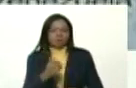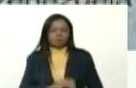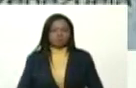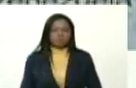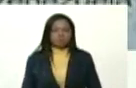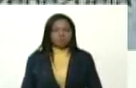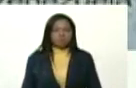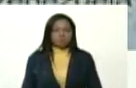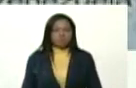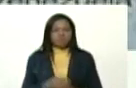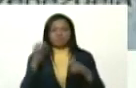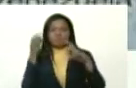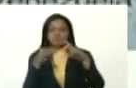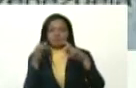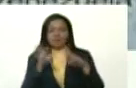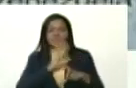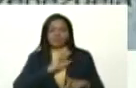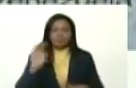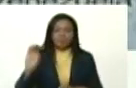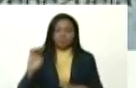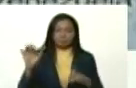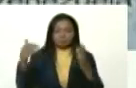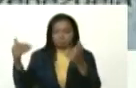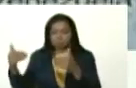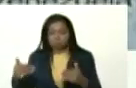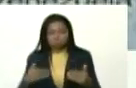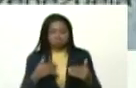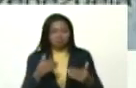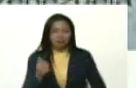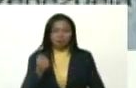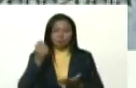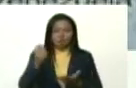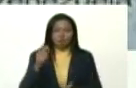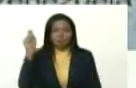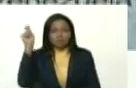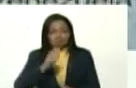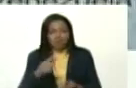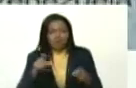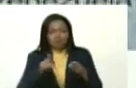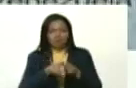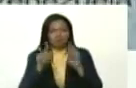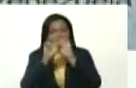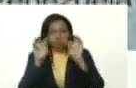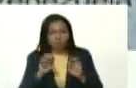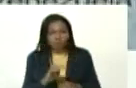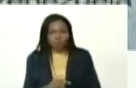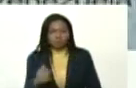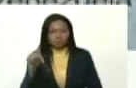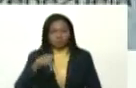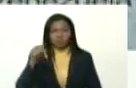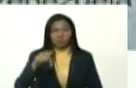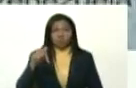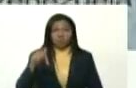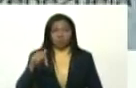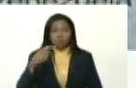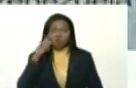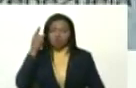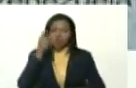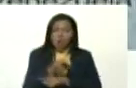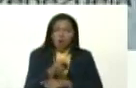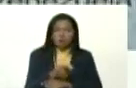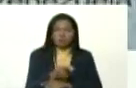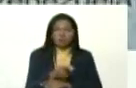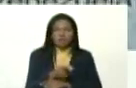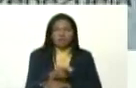Y con el carné de la patria vinieron los bonos mensuales. Ya hoy estoy dando la orden, a esta hora se